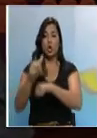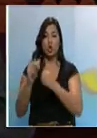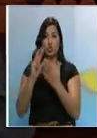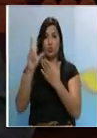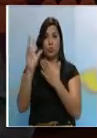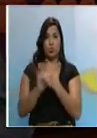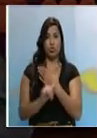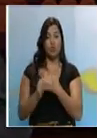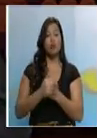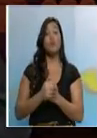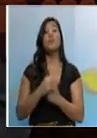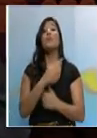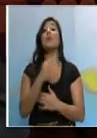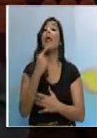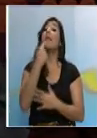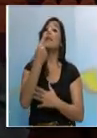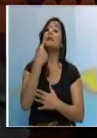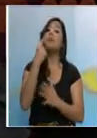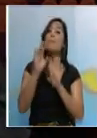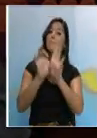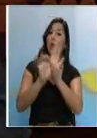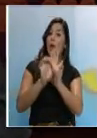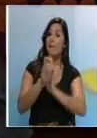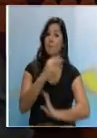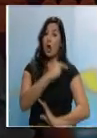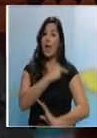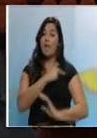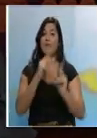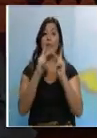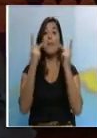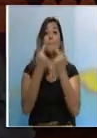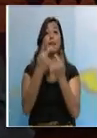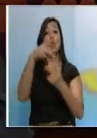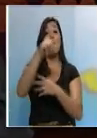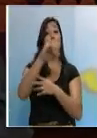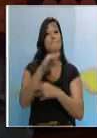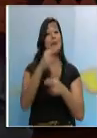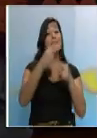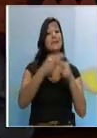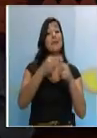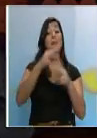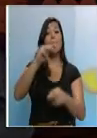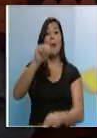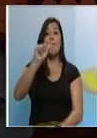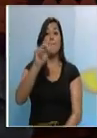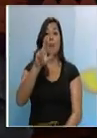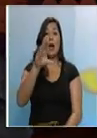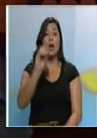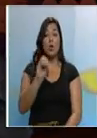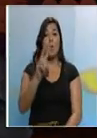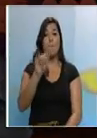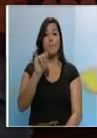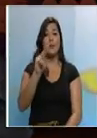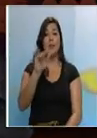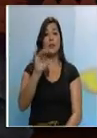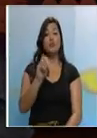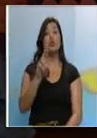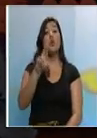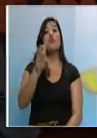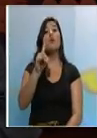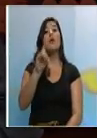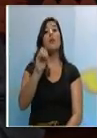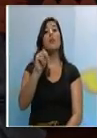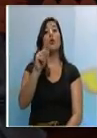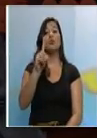fracciones. Y dice, por ejemplo, el jefe de la fracción del PAC, Marco Vinicio Redondo, que también esas iniciativas para contener el